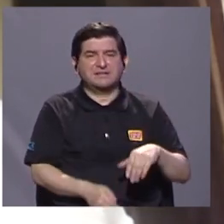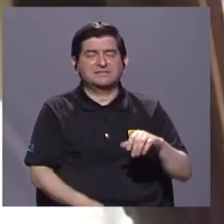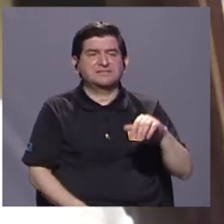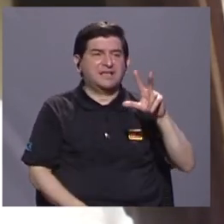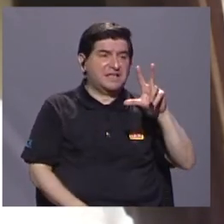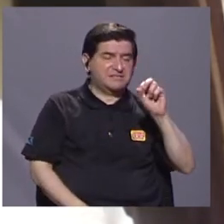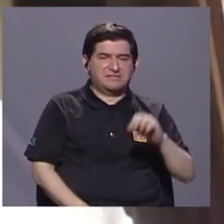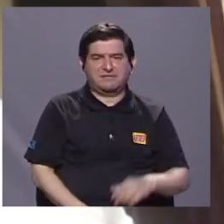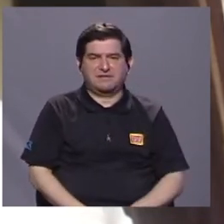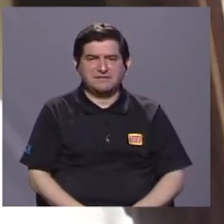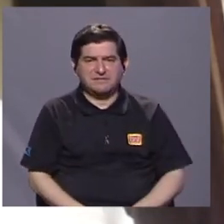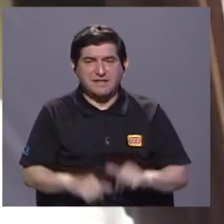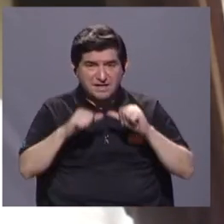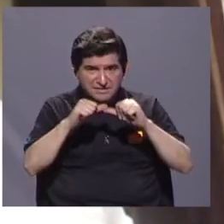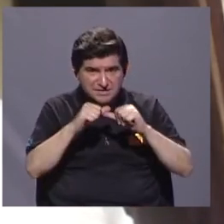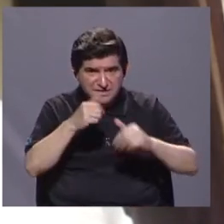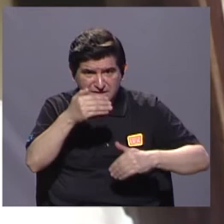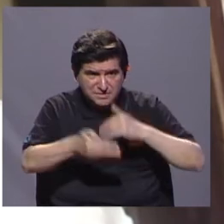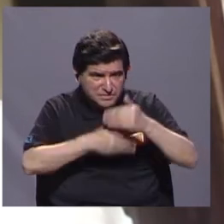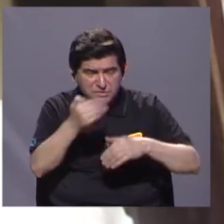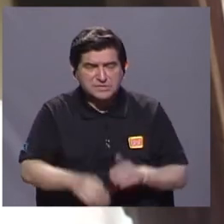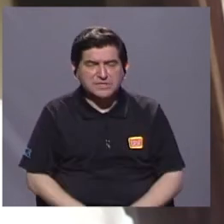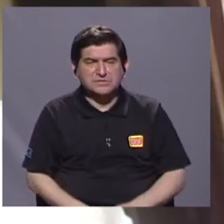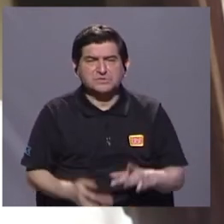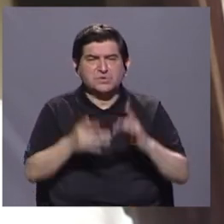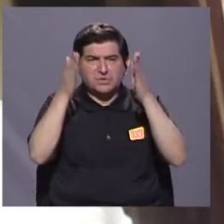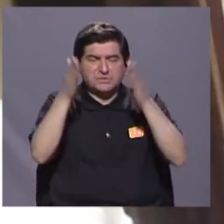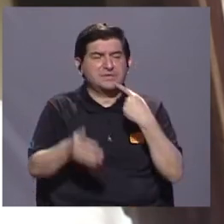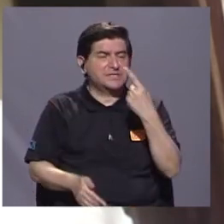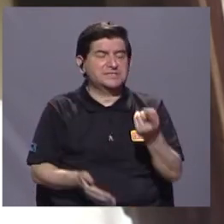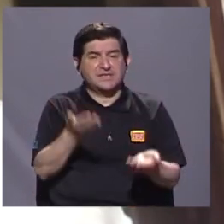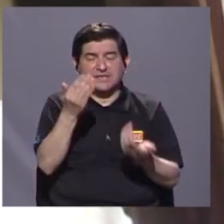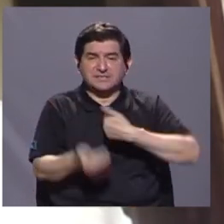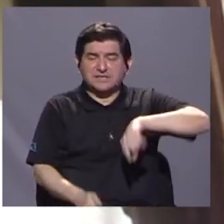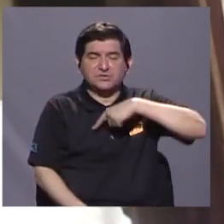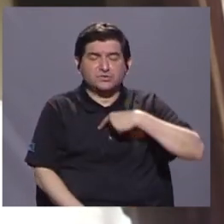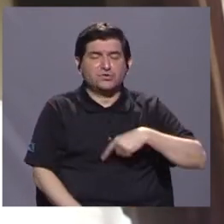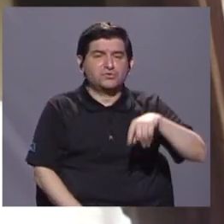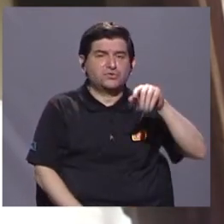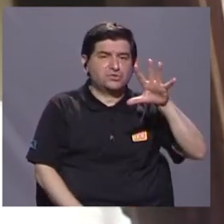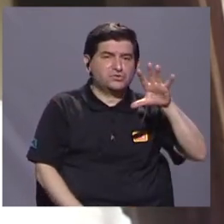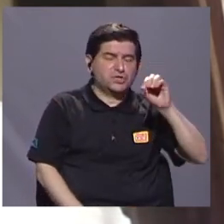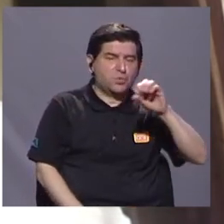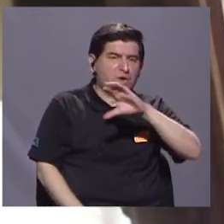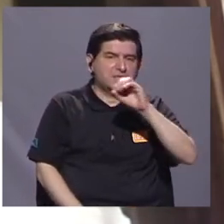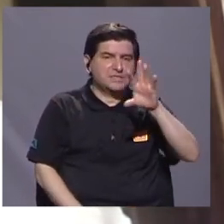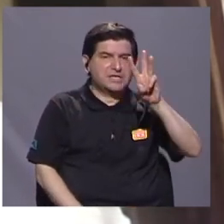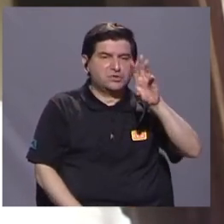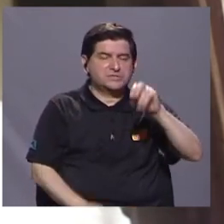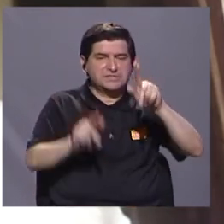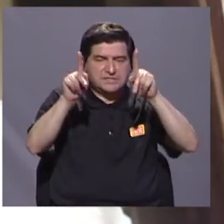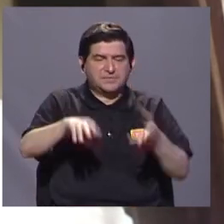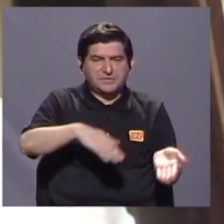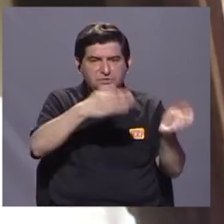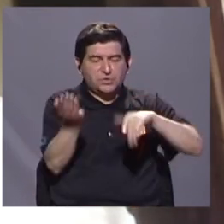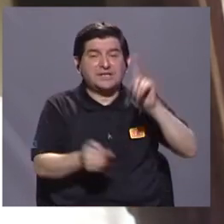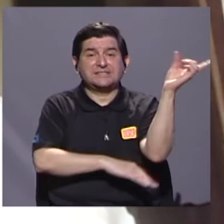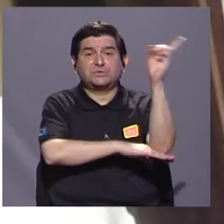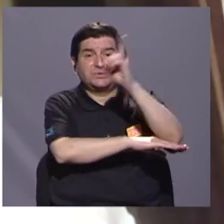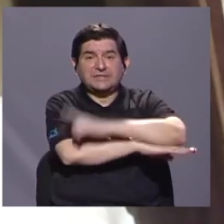seguir esta tendencia, hay expertos que también han vaticinado de que vayamos a llegar a 50, 60 fallecimientos en promedio por día.